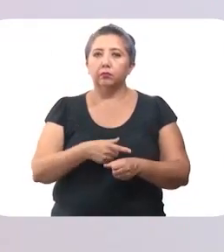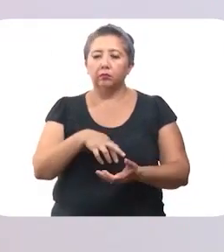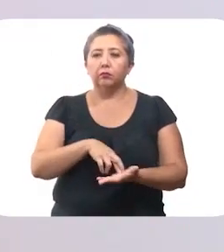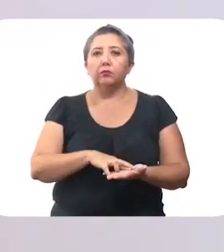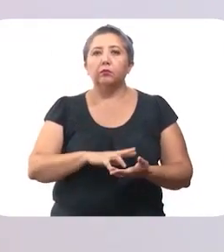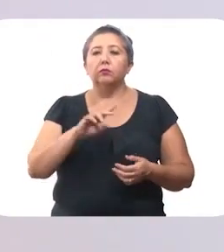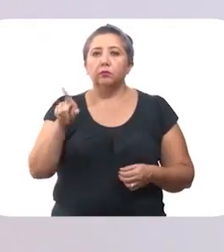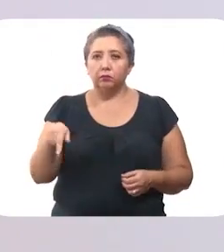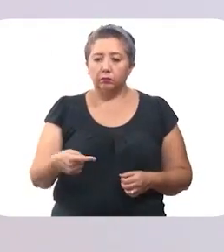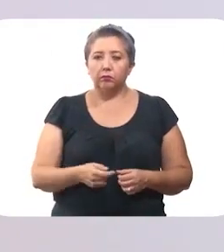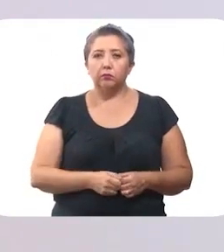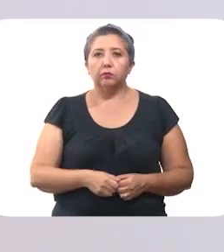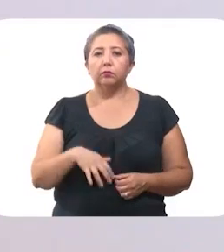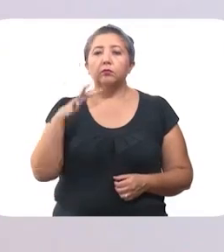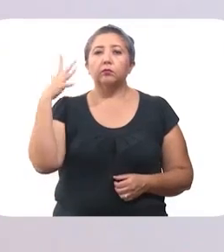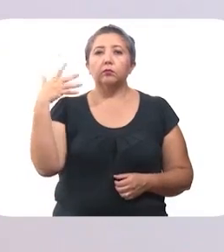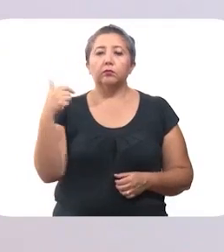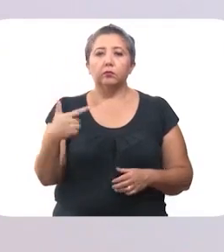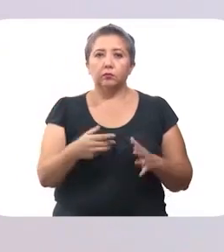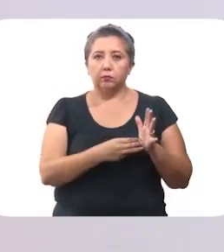contagios registrados, que son